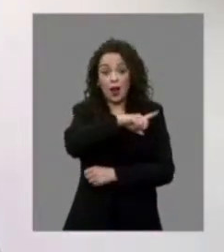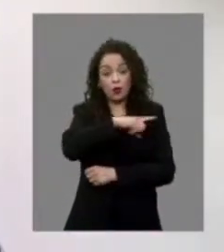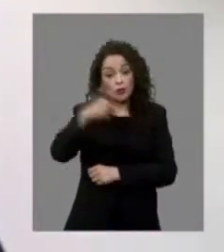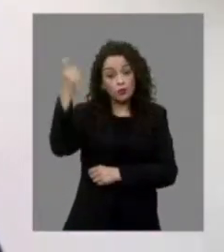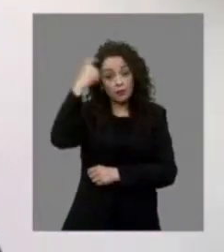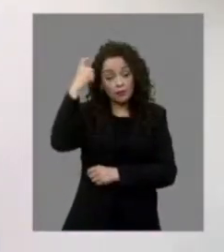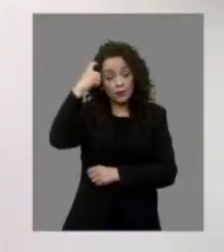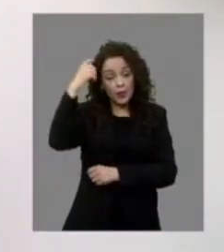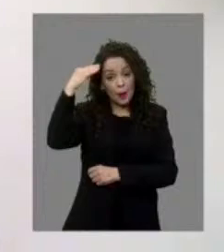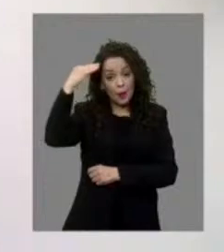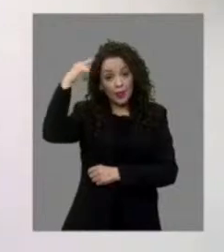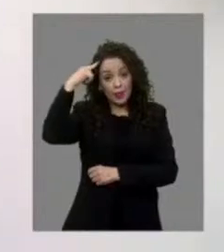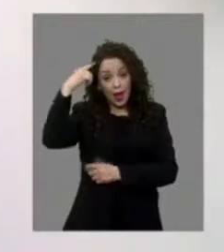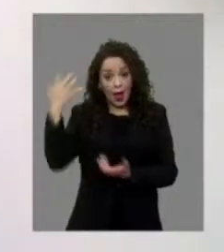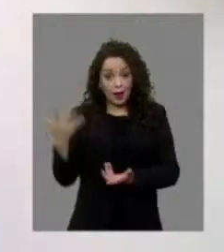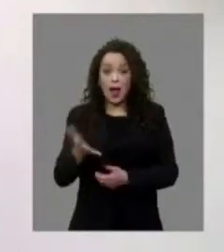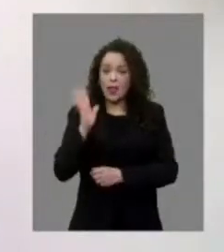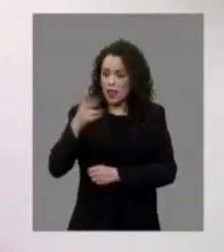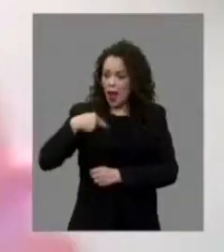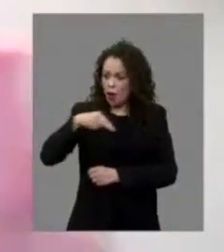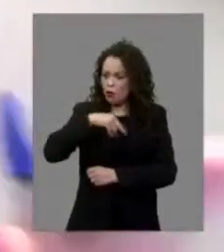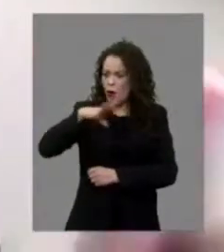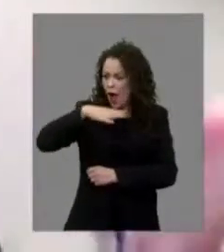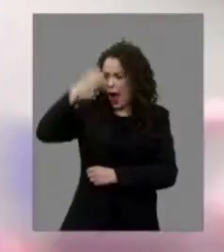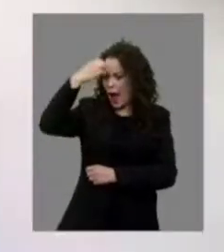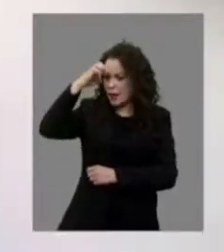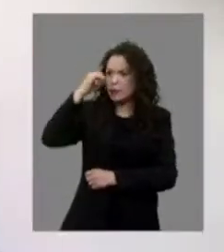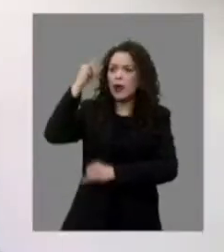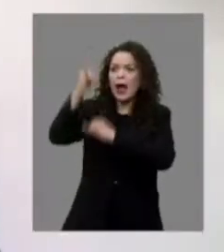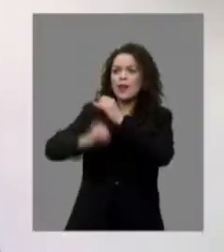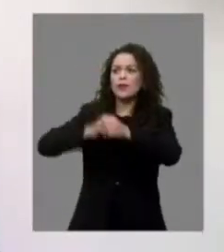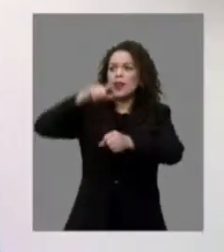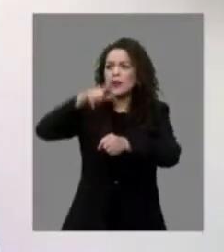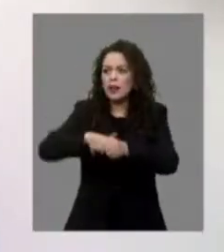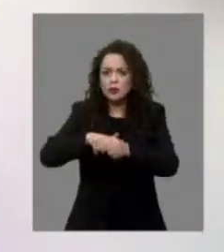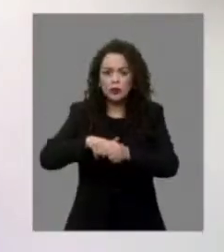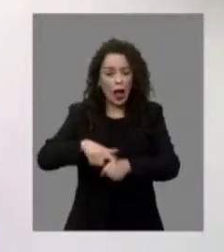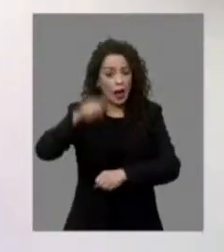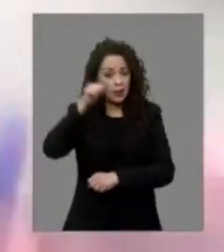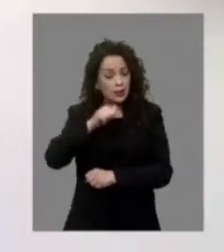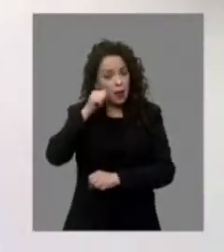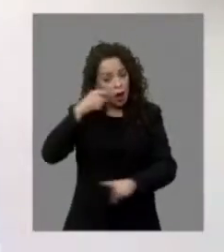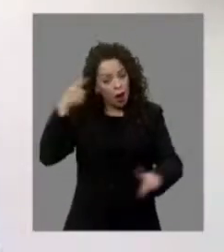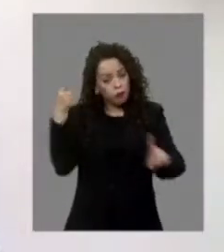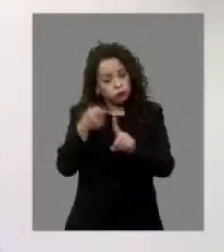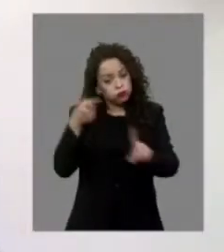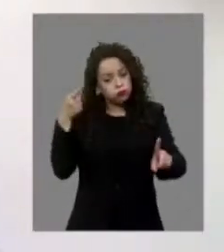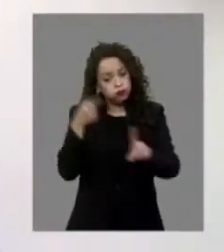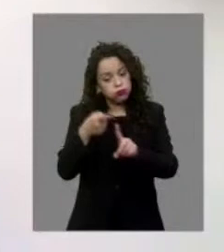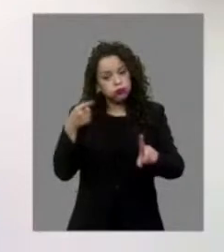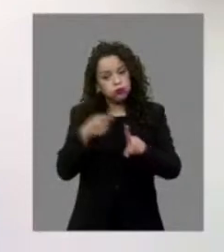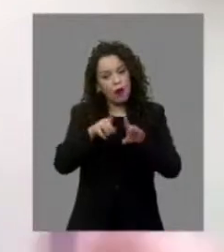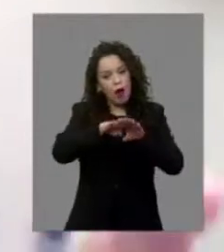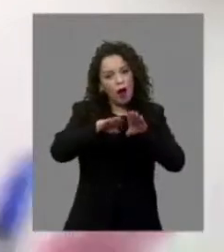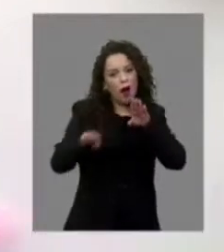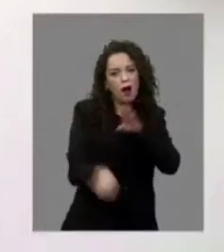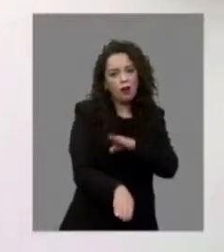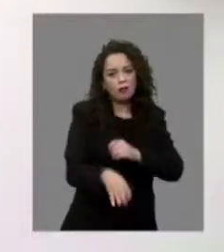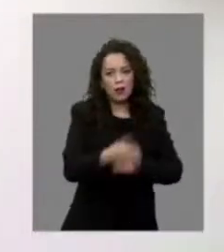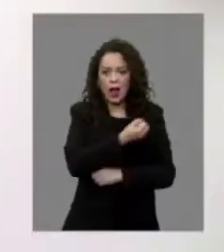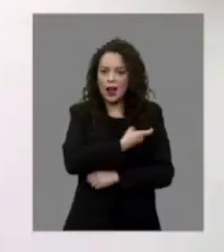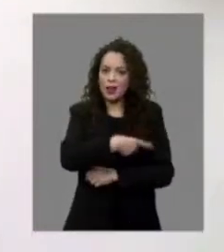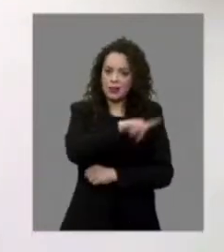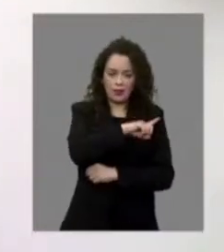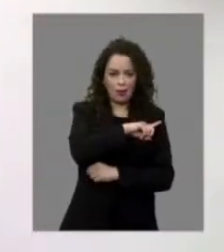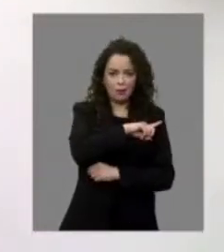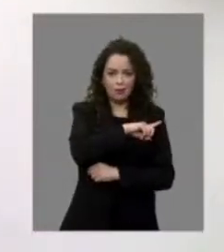la experiencia internacional la salud mental siempre es menospreciada o